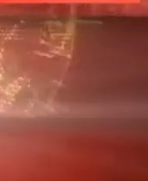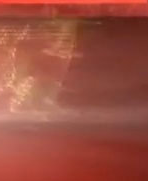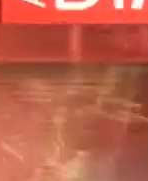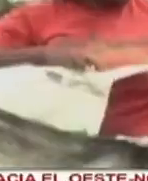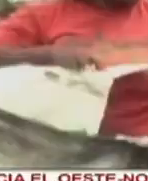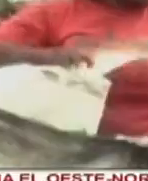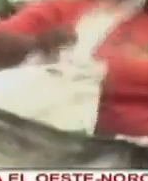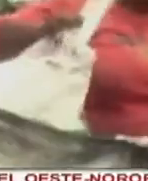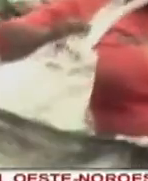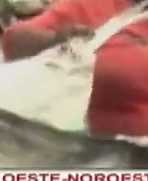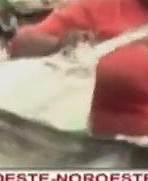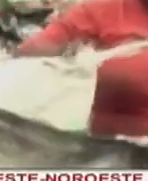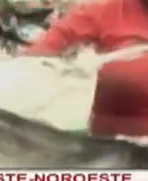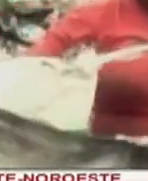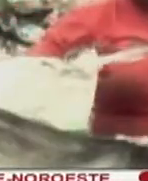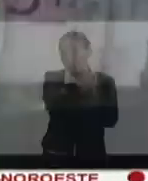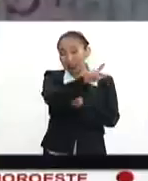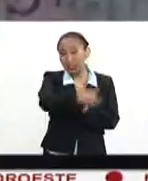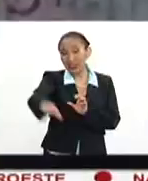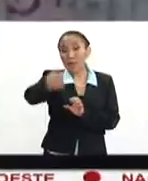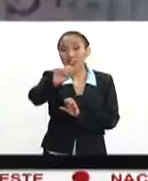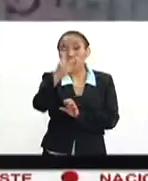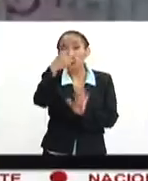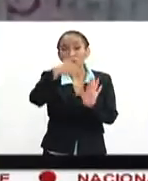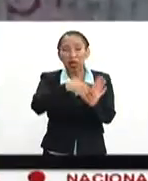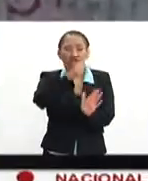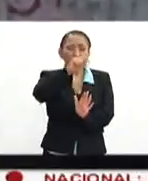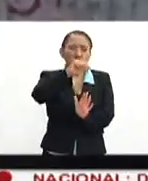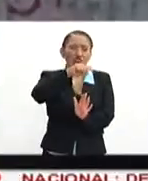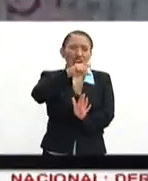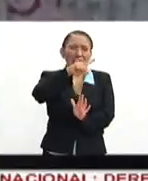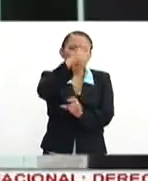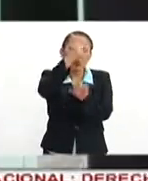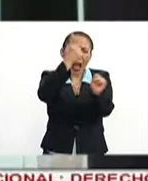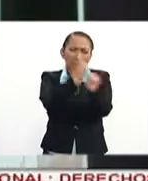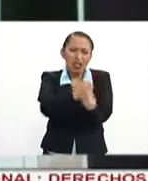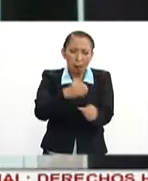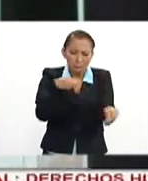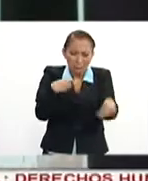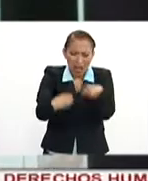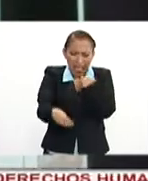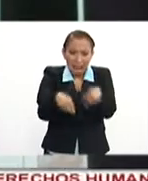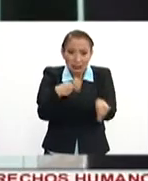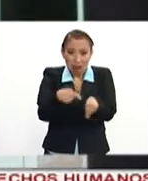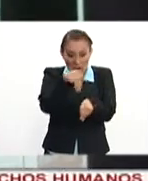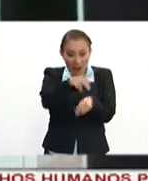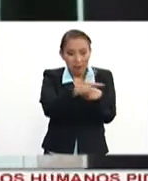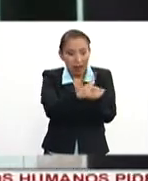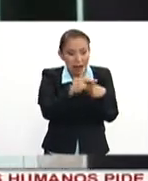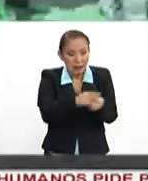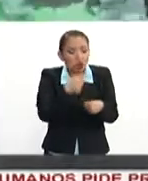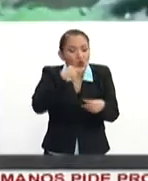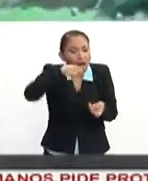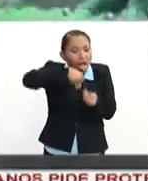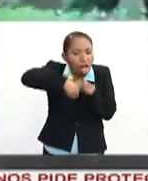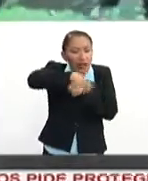En México se generan cerca de 722,000 toneladas anuales de plástico, y aunque el país